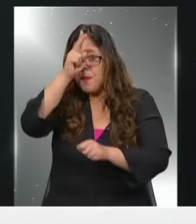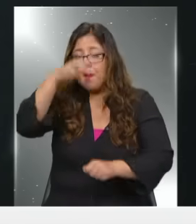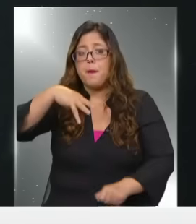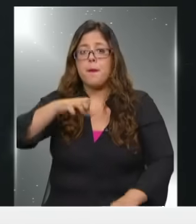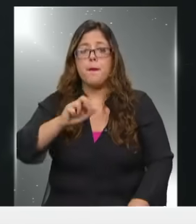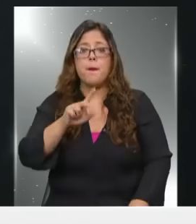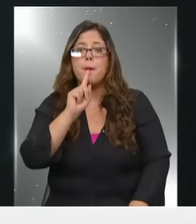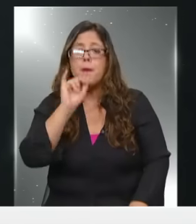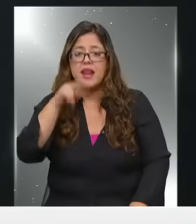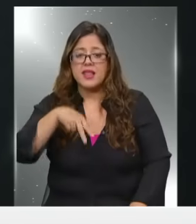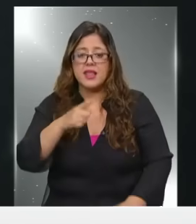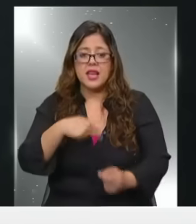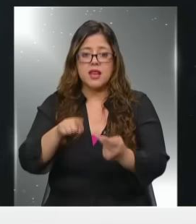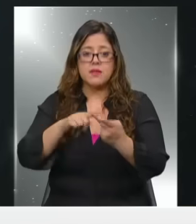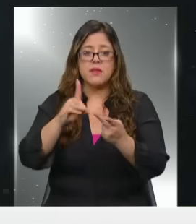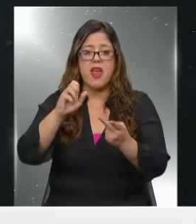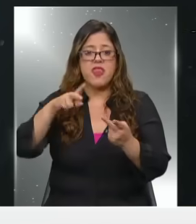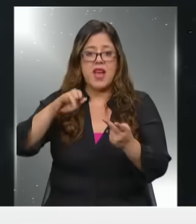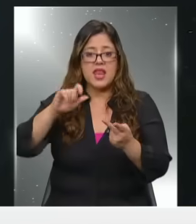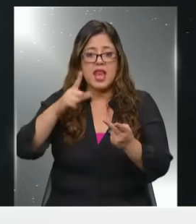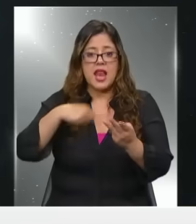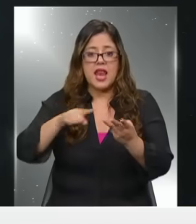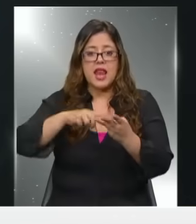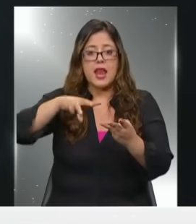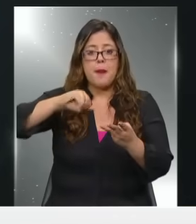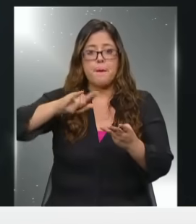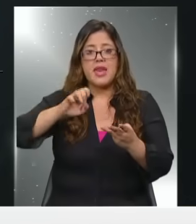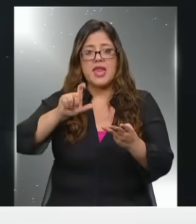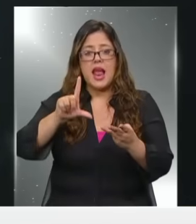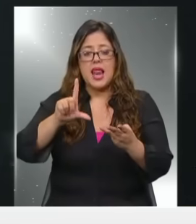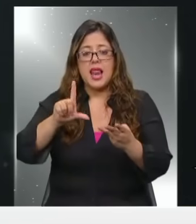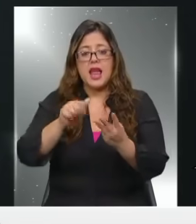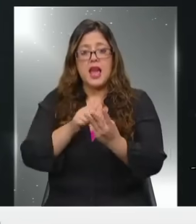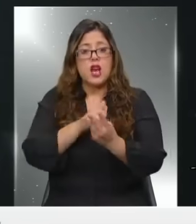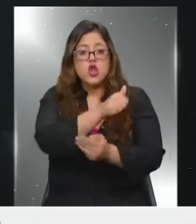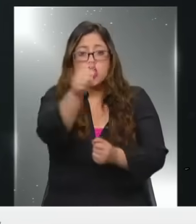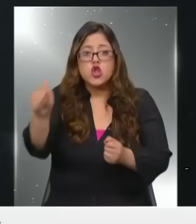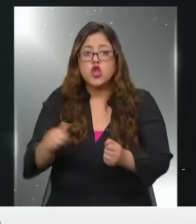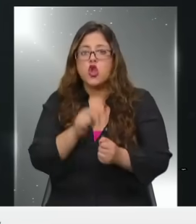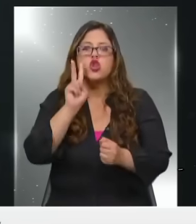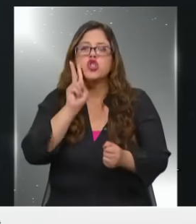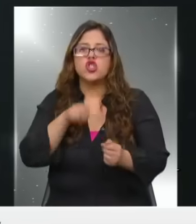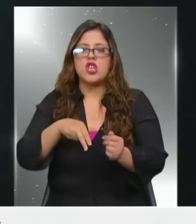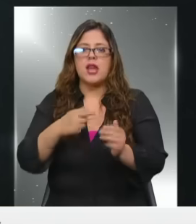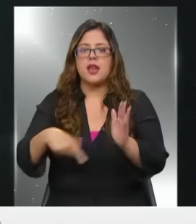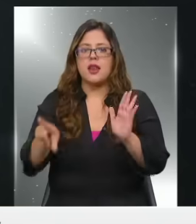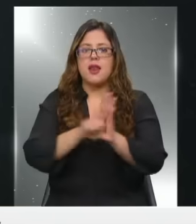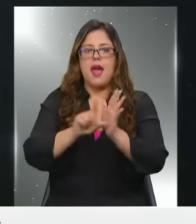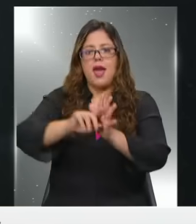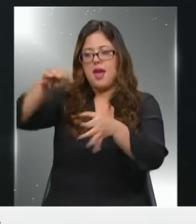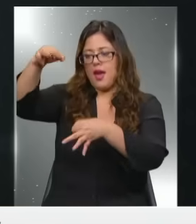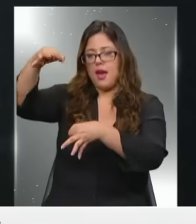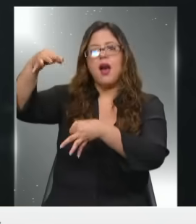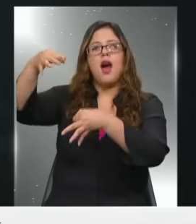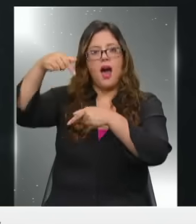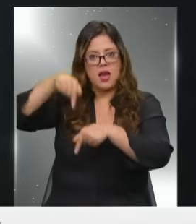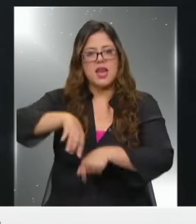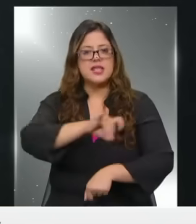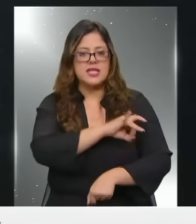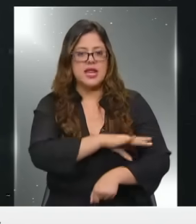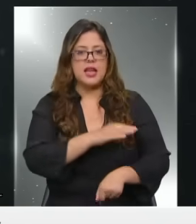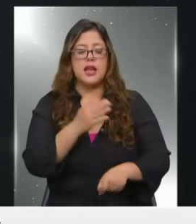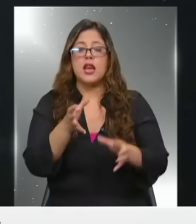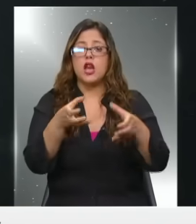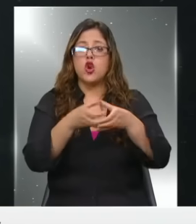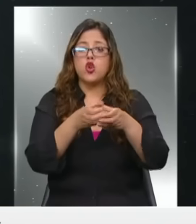Martín Santisteban, Daniel Gaitán y Miguel Quiñones, todos indocumentados en el país. Y por el lado de los